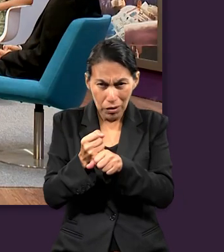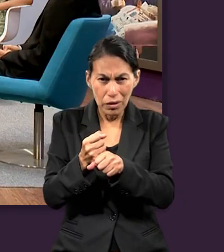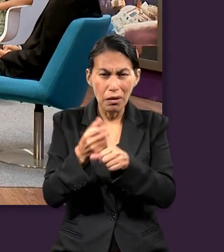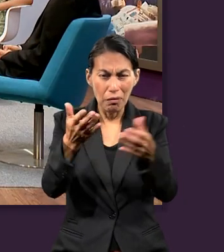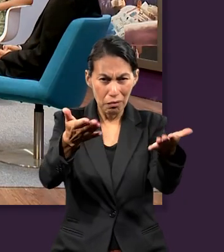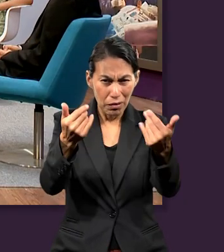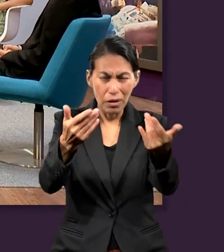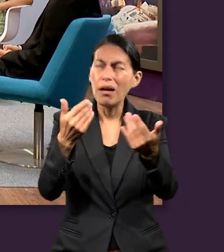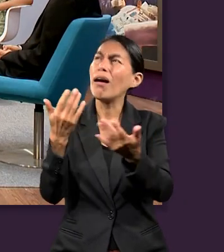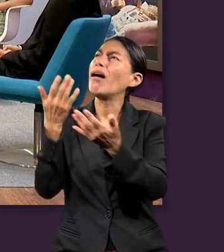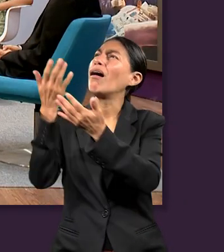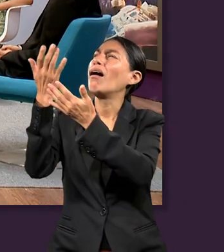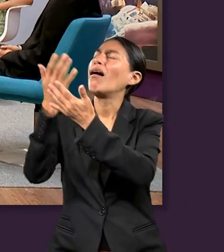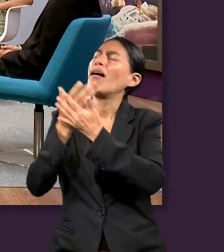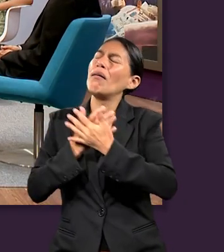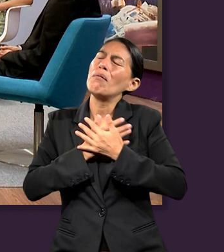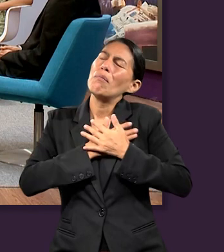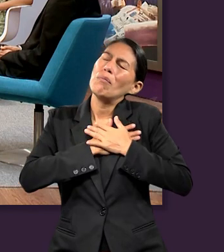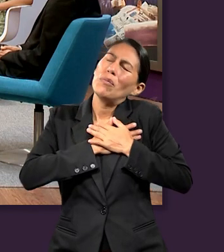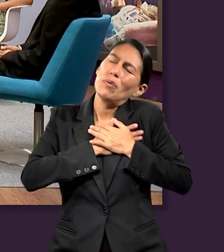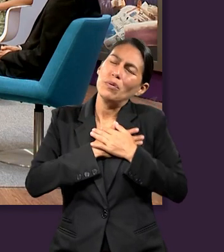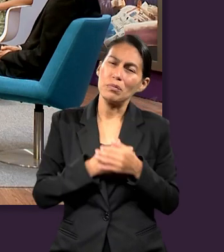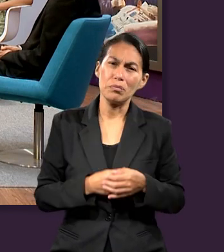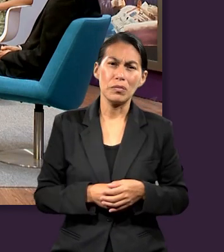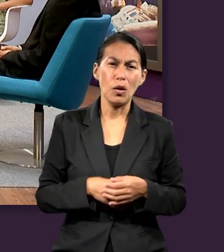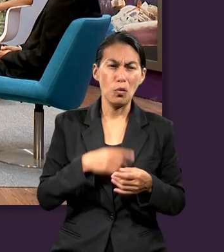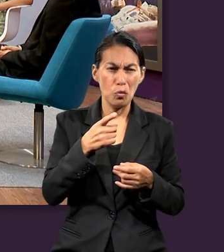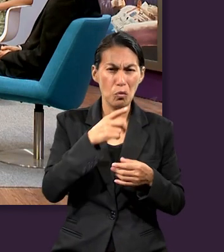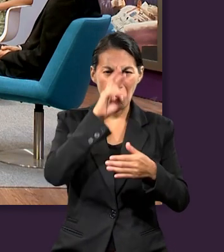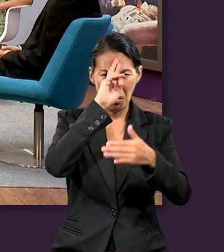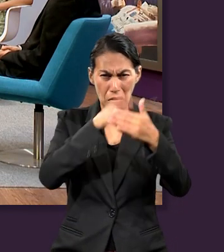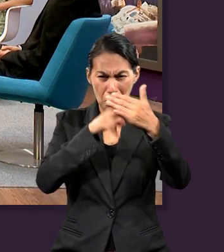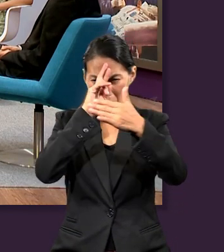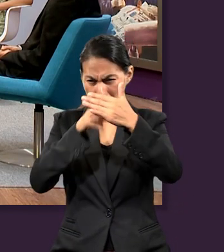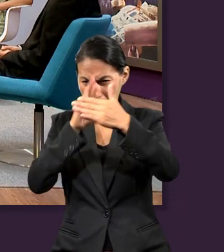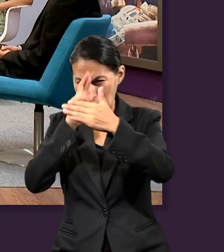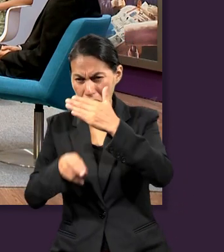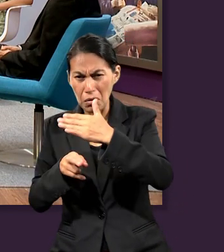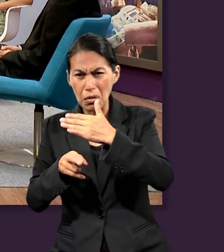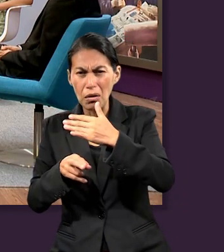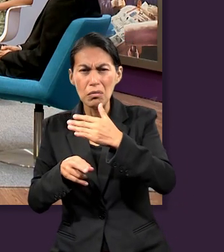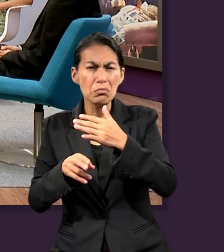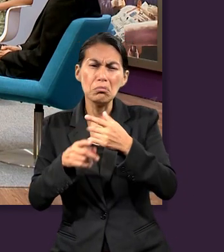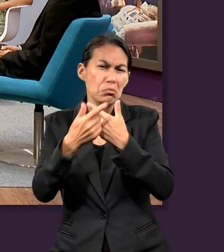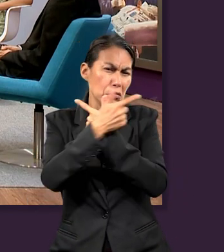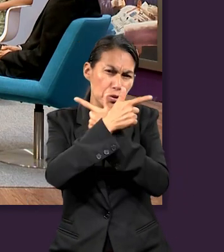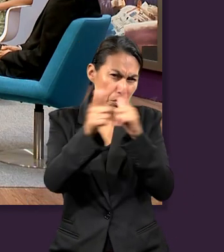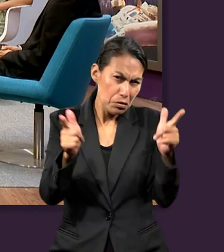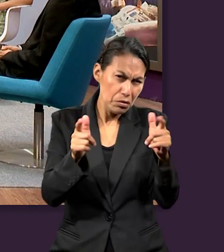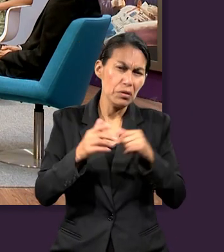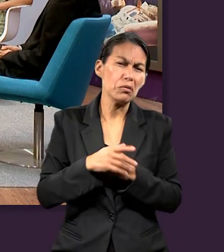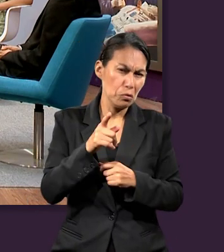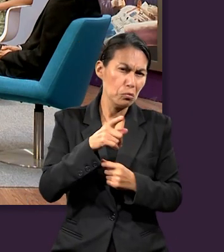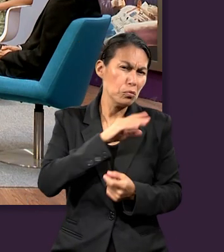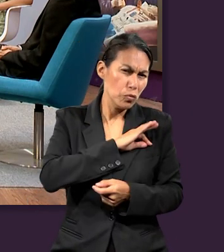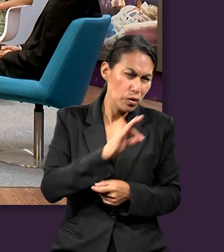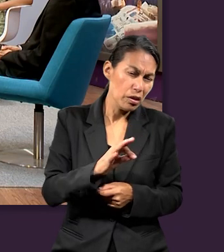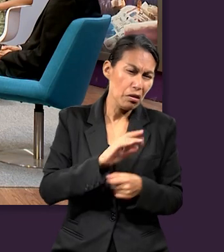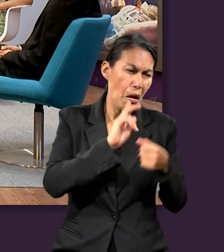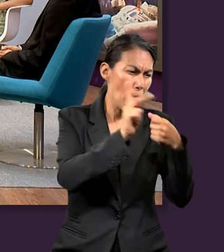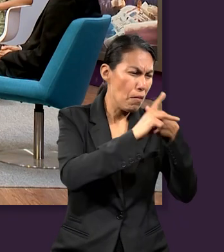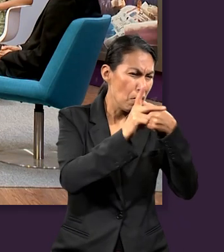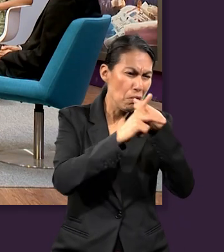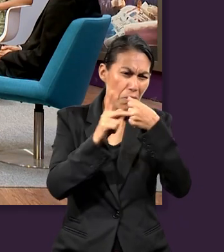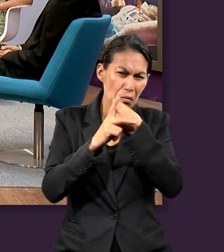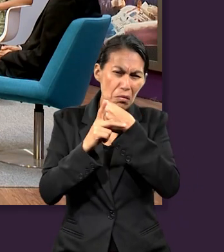públicos No importa que actualmente seas de una denominación religiosa o de otra No importa que seas de una nacionalidad o